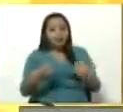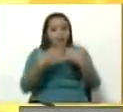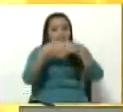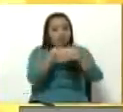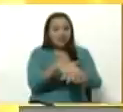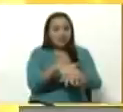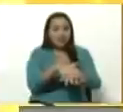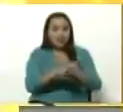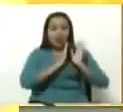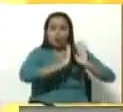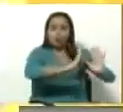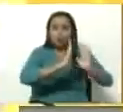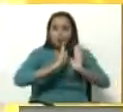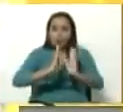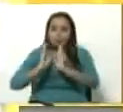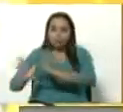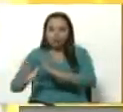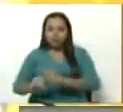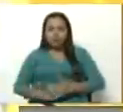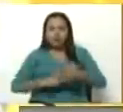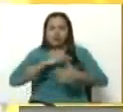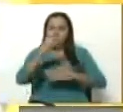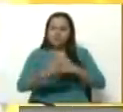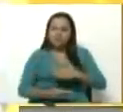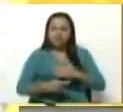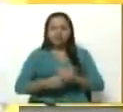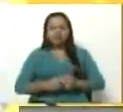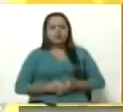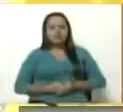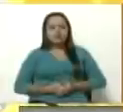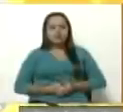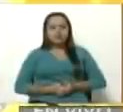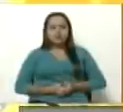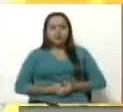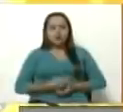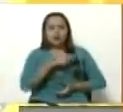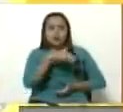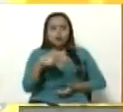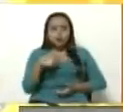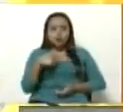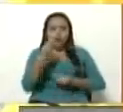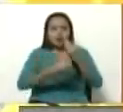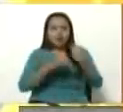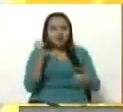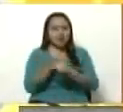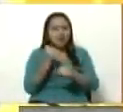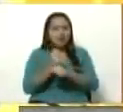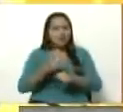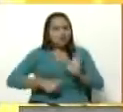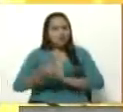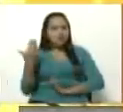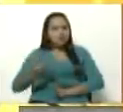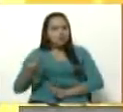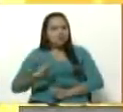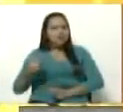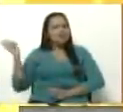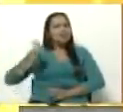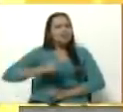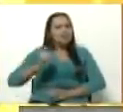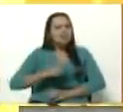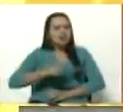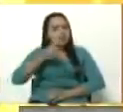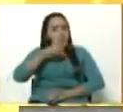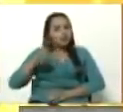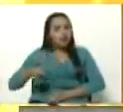integralmente, organizadamente, planificadamente, nosotros actuaremos a la prioridad, a la necesidad, pero